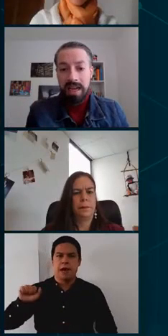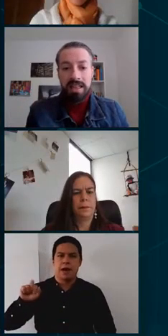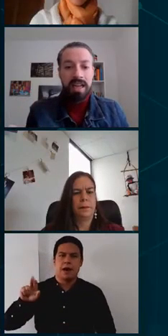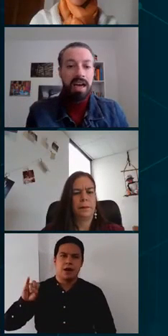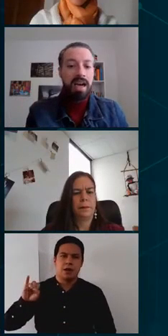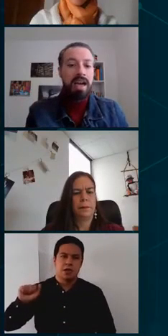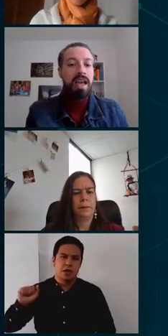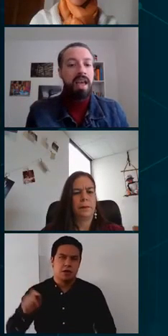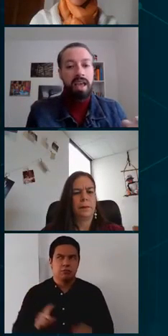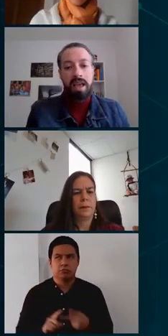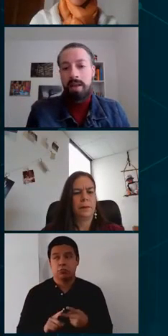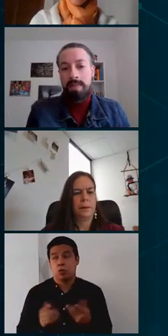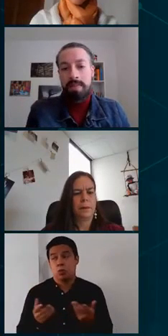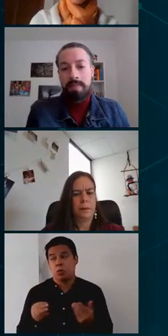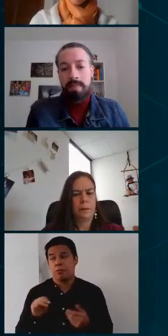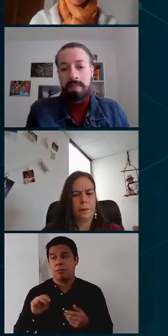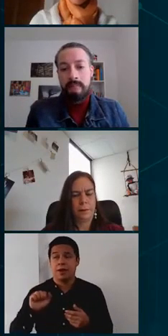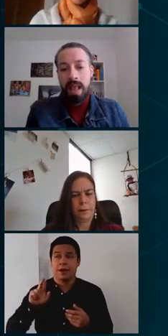María Alejandra,